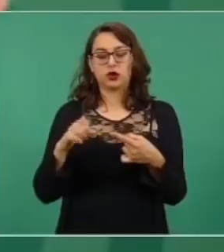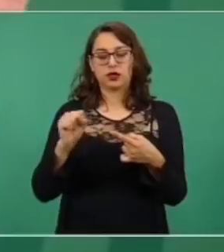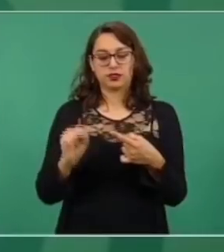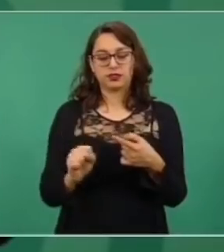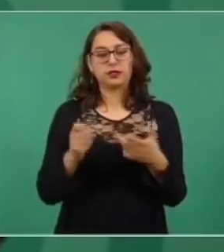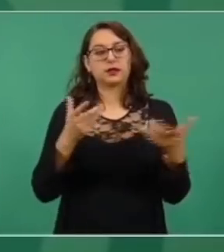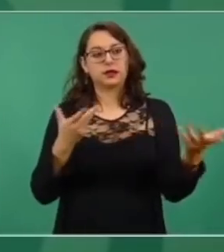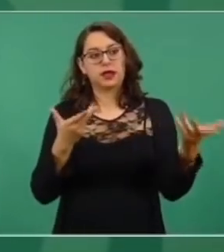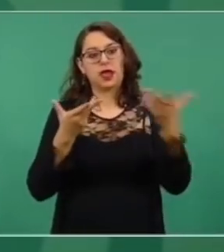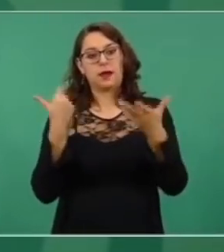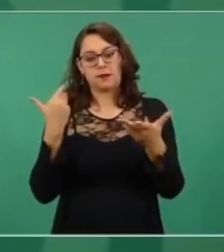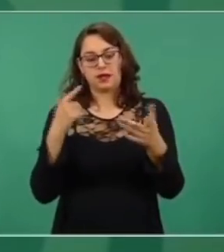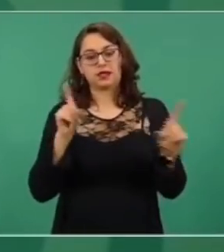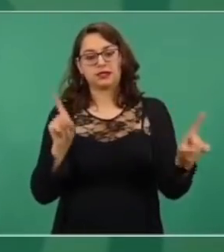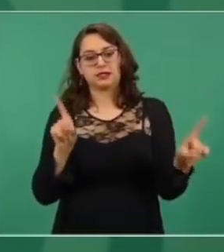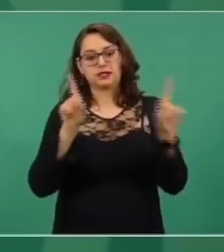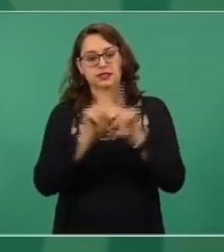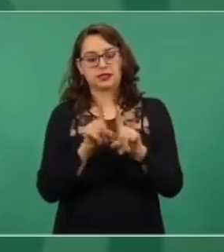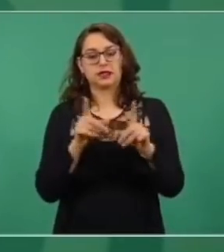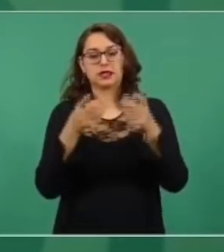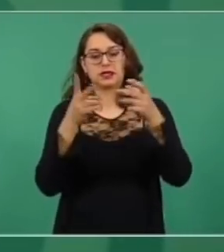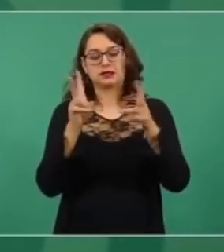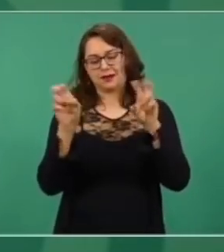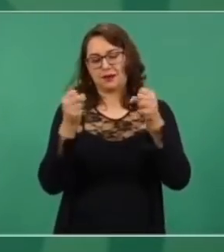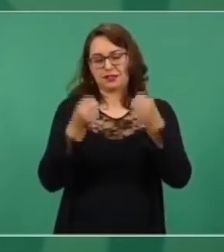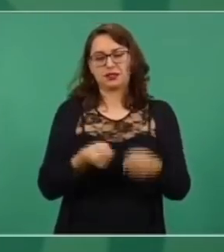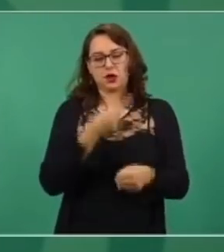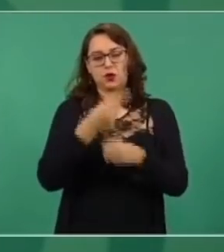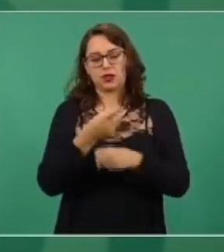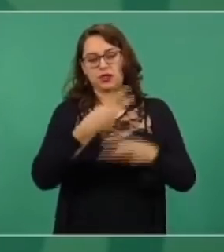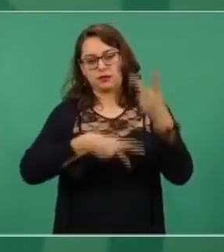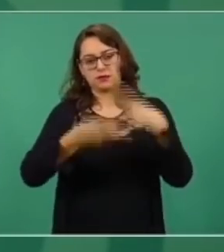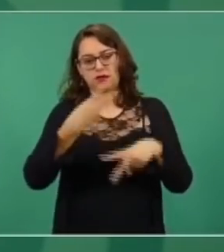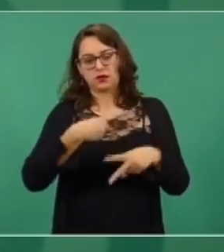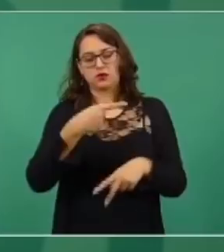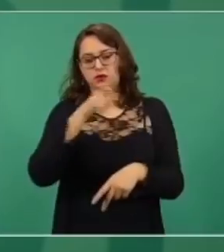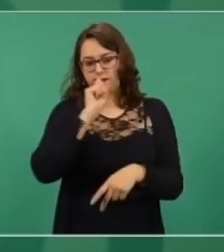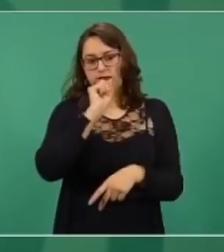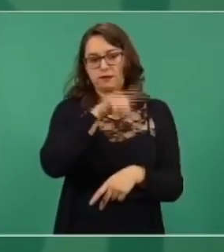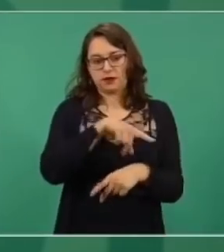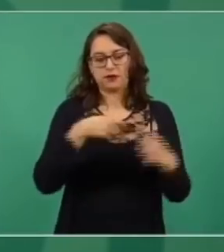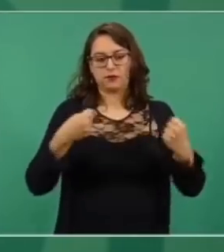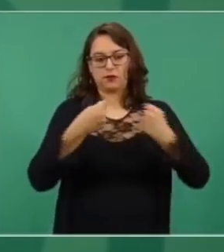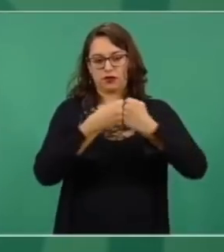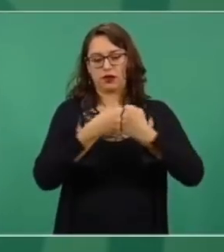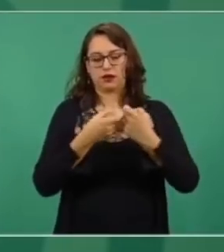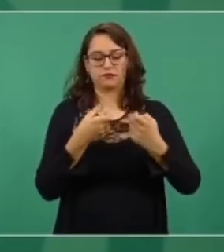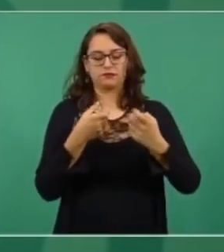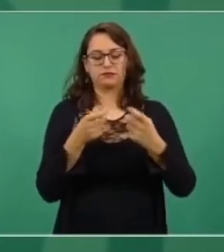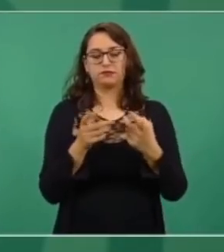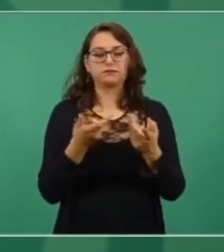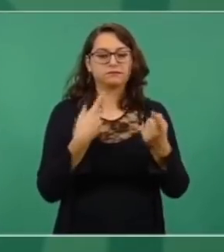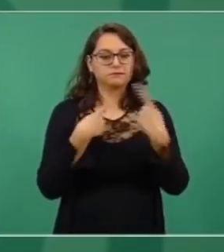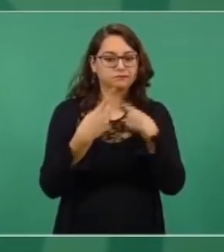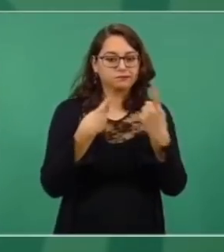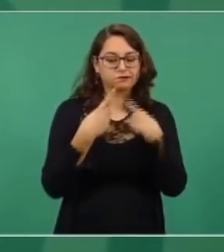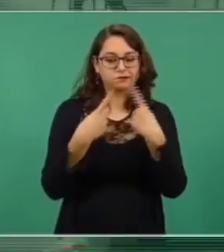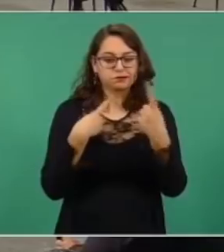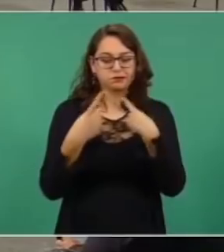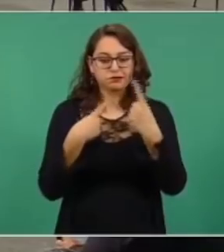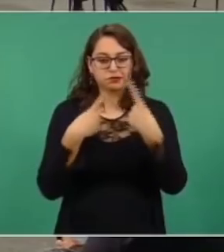para otra cuestión que es lo de seguridad, el viernes pasado. Entonces,